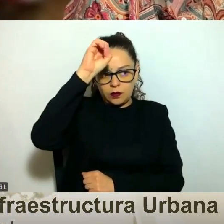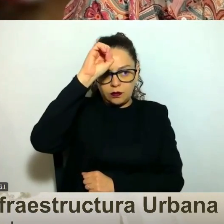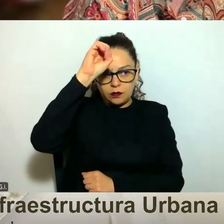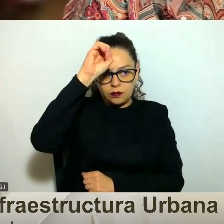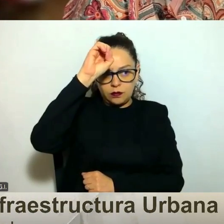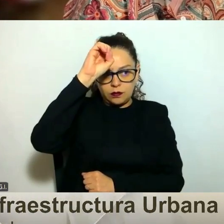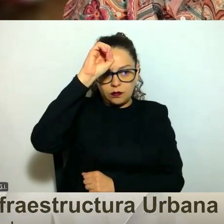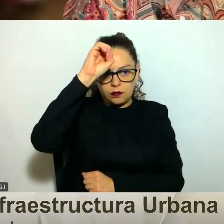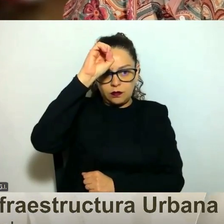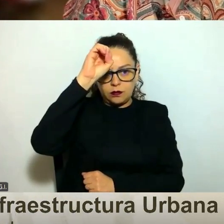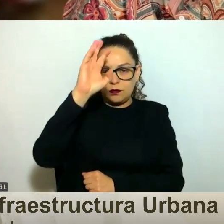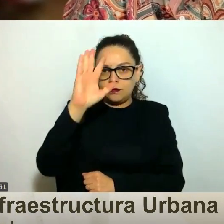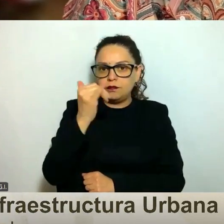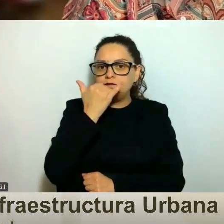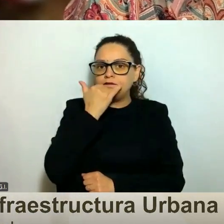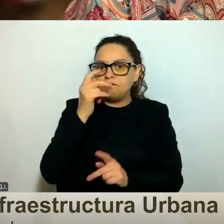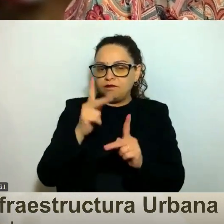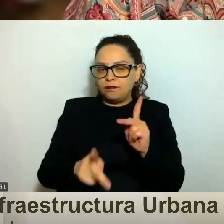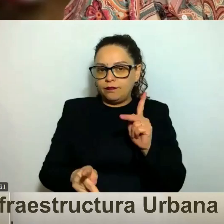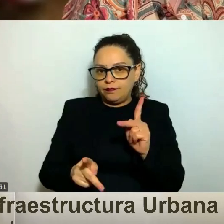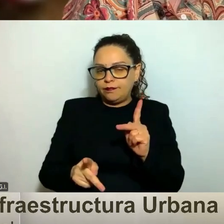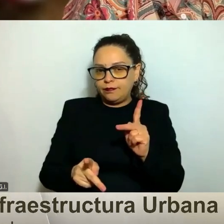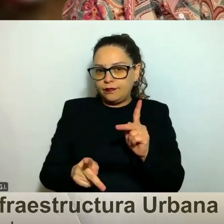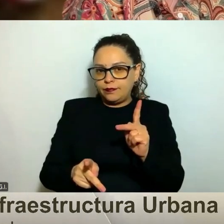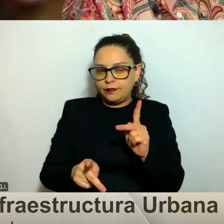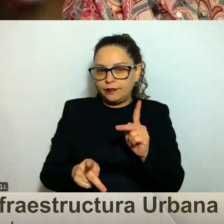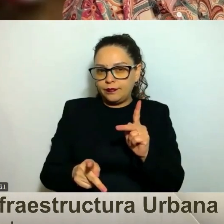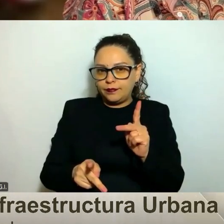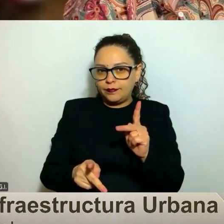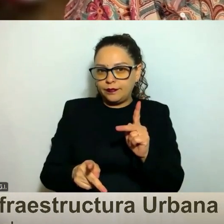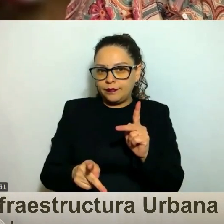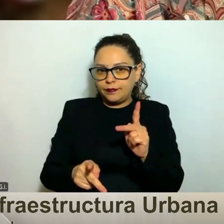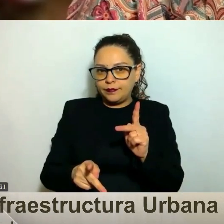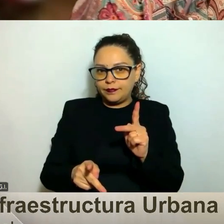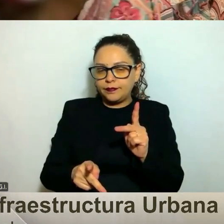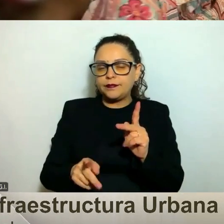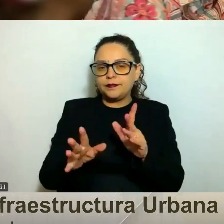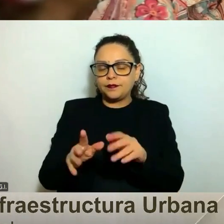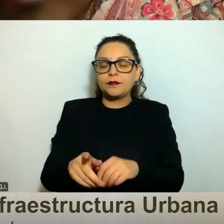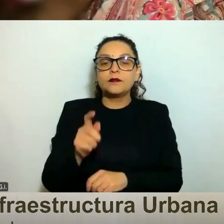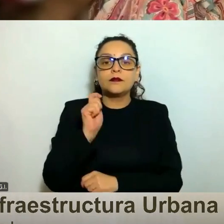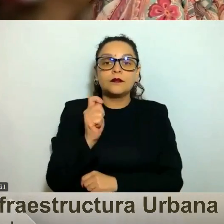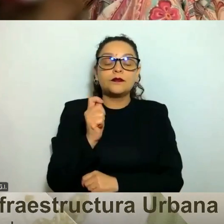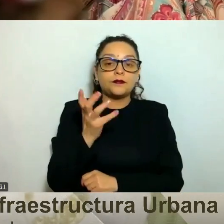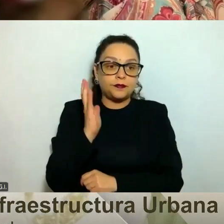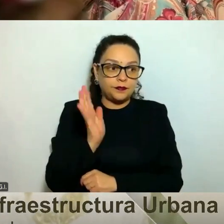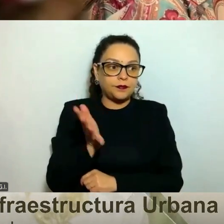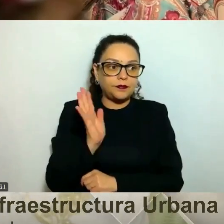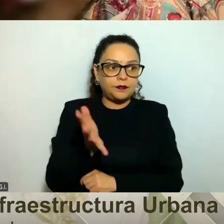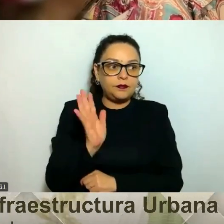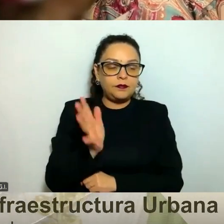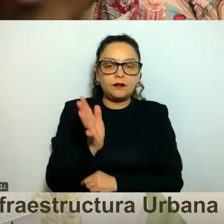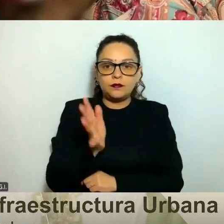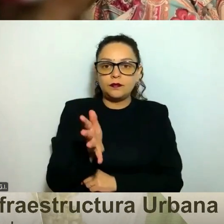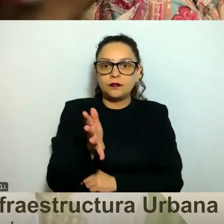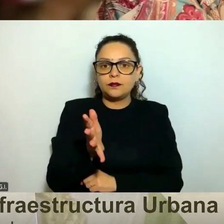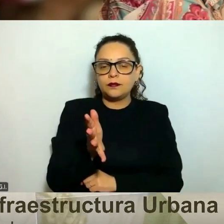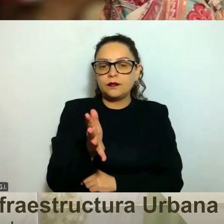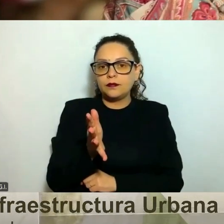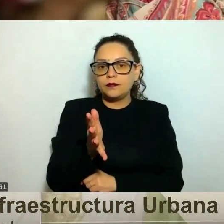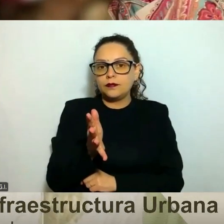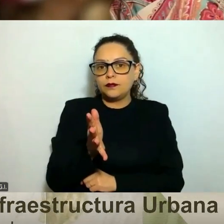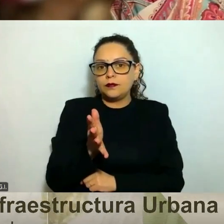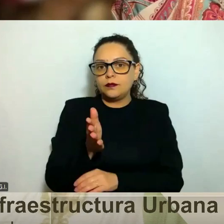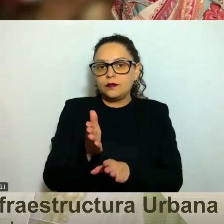A ver, denme un segundito. Sí. Considerando quinto, que se realiza el pronunciamiento por parte de quienes virtieron